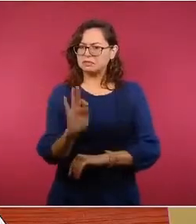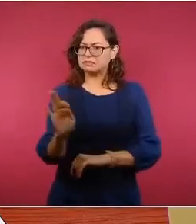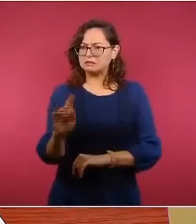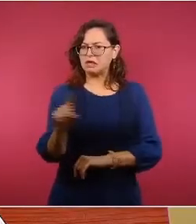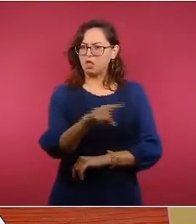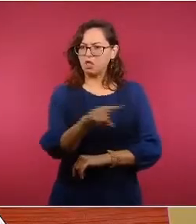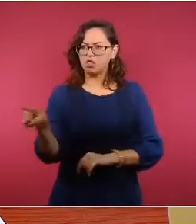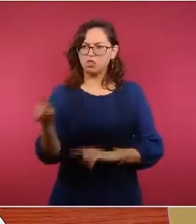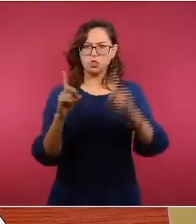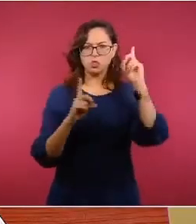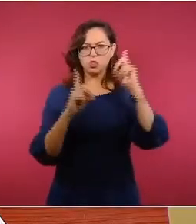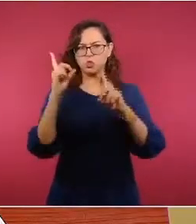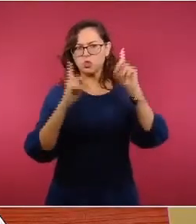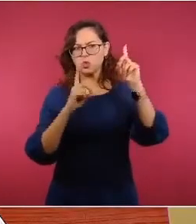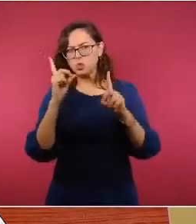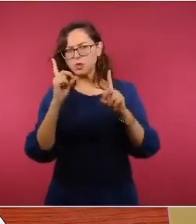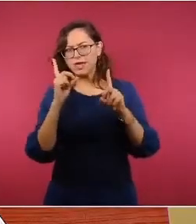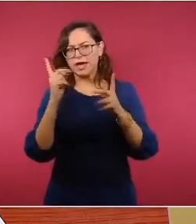malas interpretaciones.